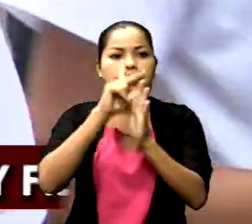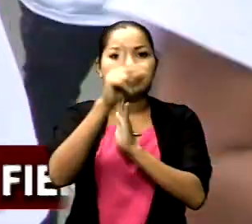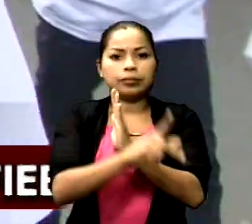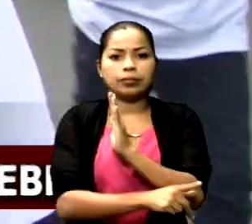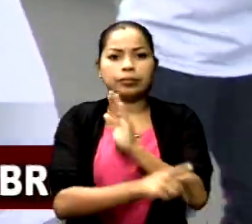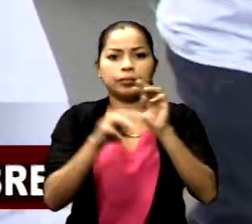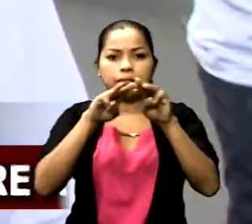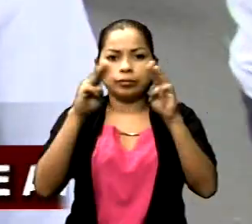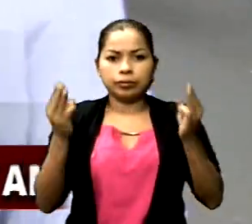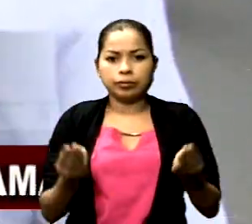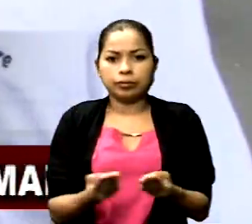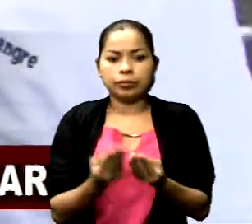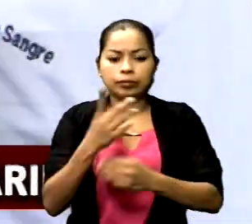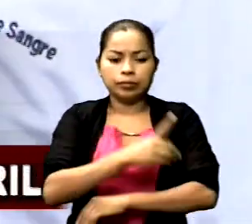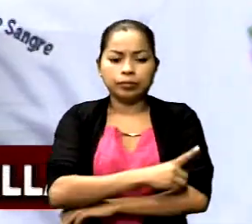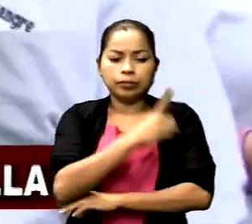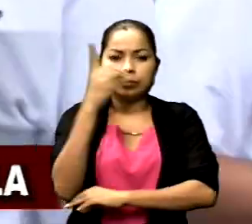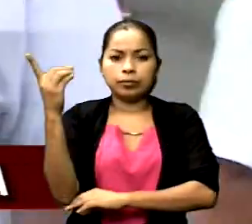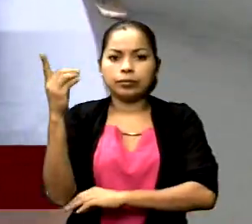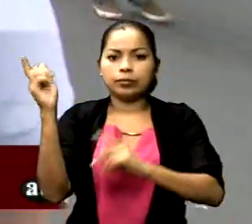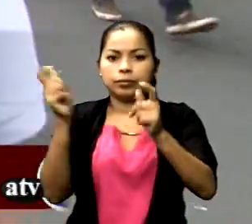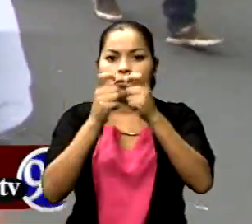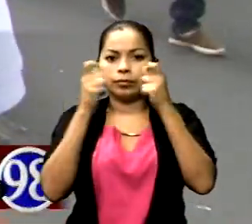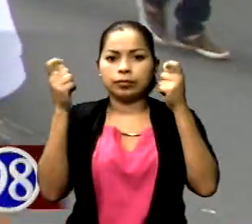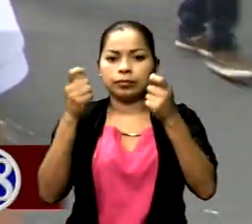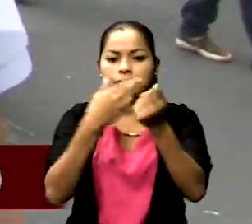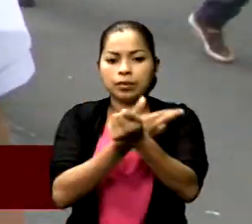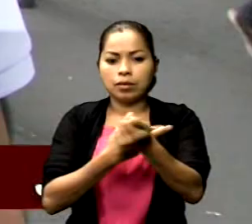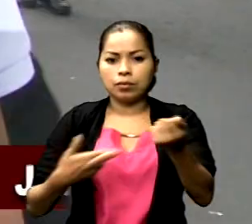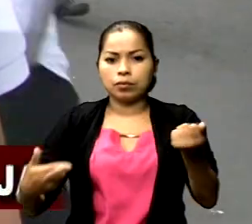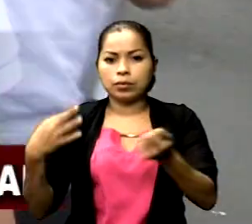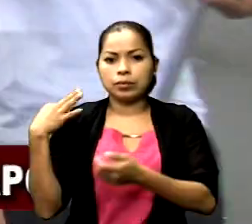del mundo, el Día Mundial de la Donación de Sangre.